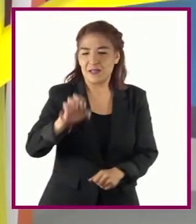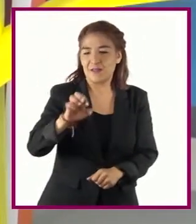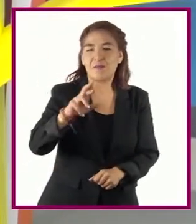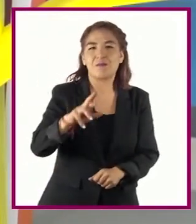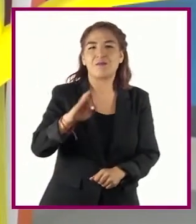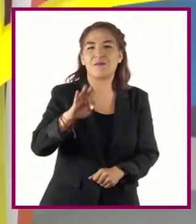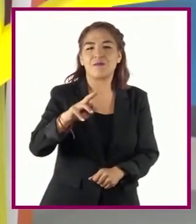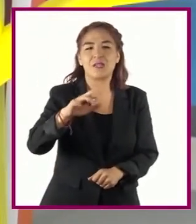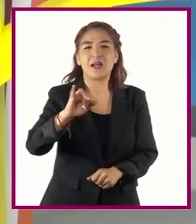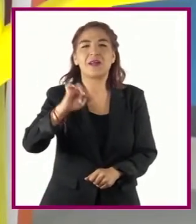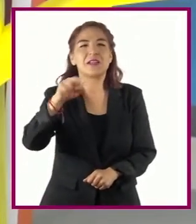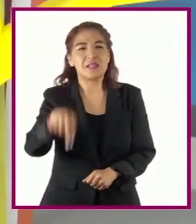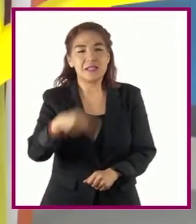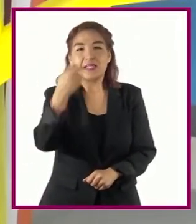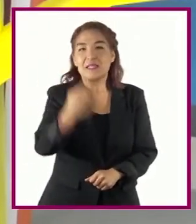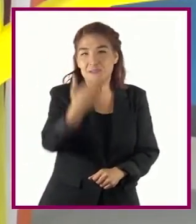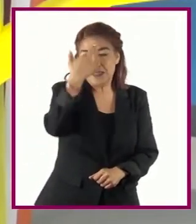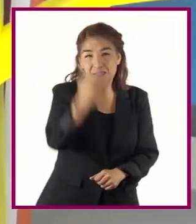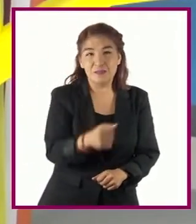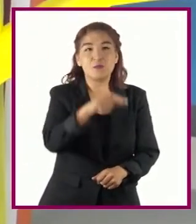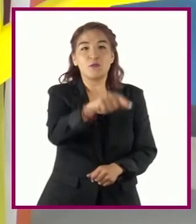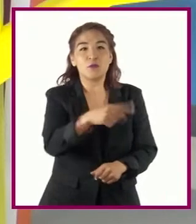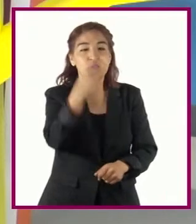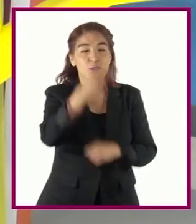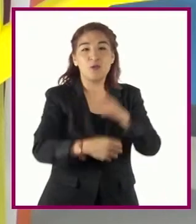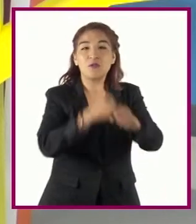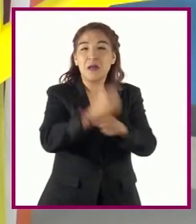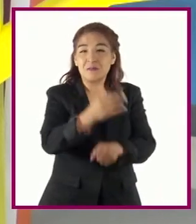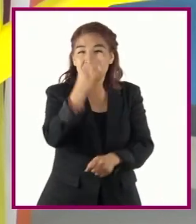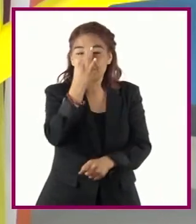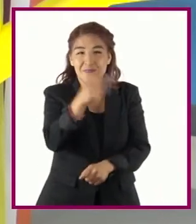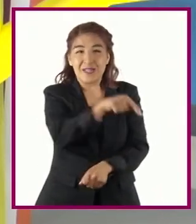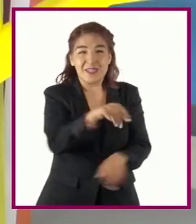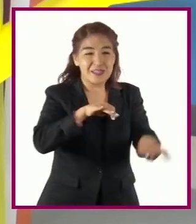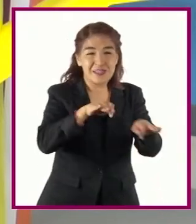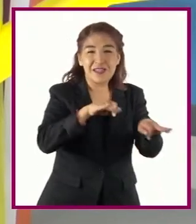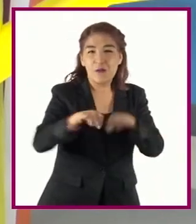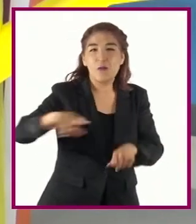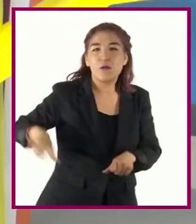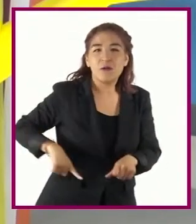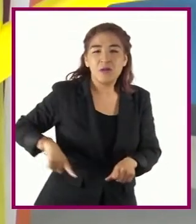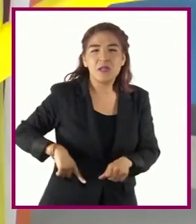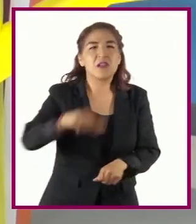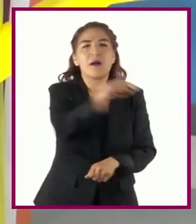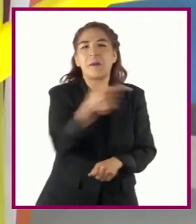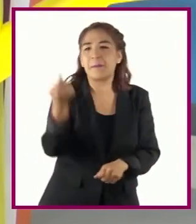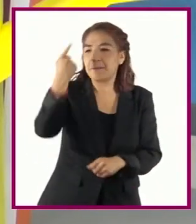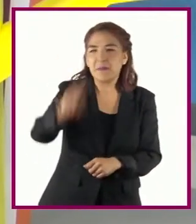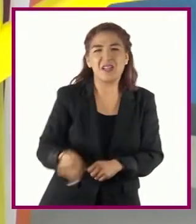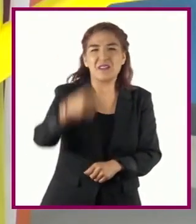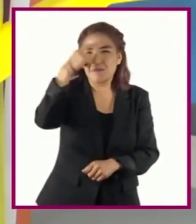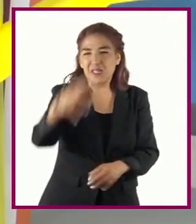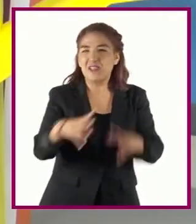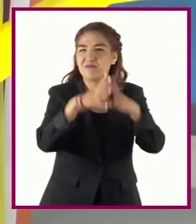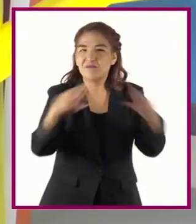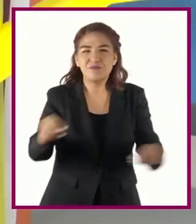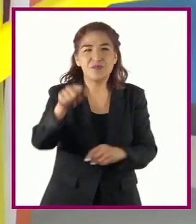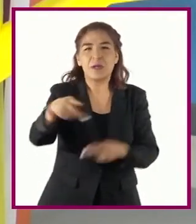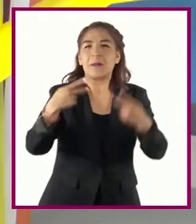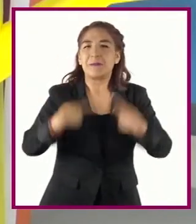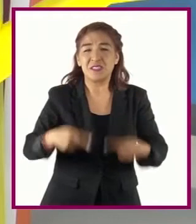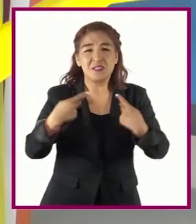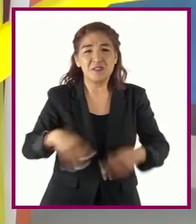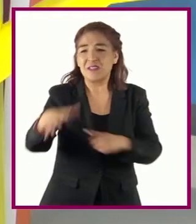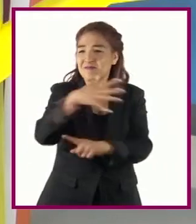Montt, quien, a pesar de haber estado solo 2 años en el poder, ordenó la desaparición forzada y la tortura de